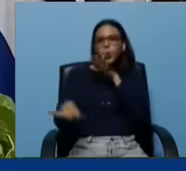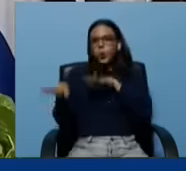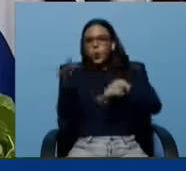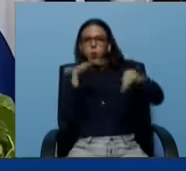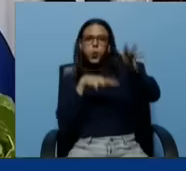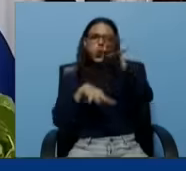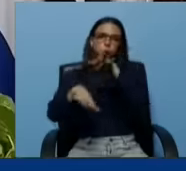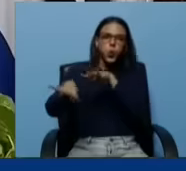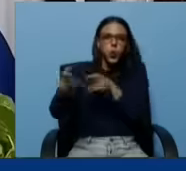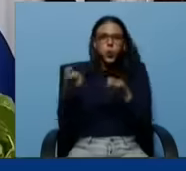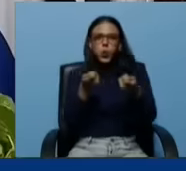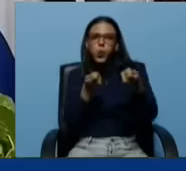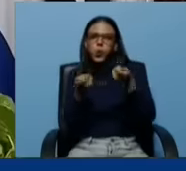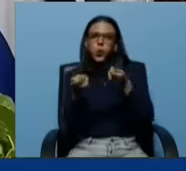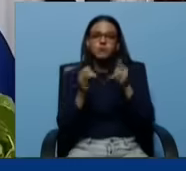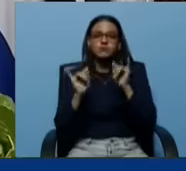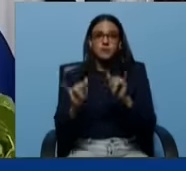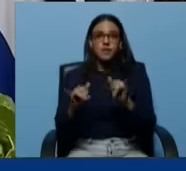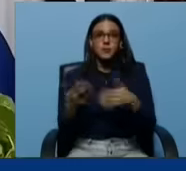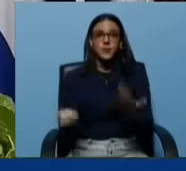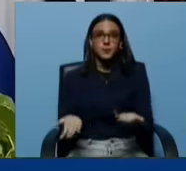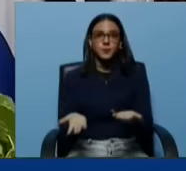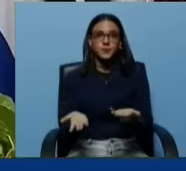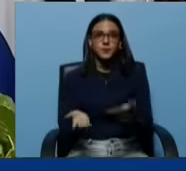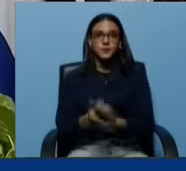tropas combatiendo al pueblo nicaragüense.